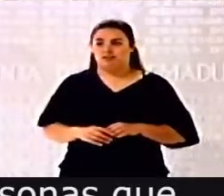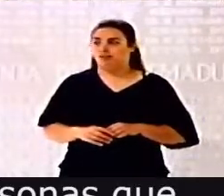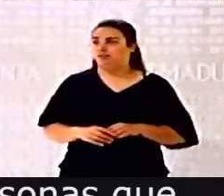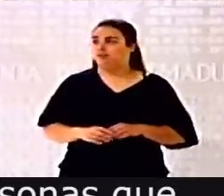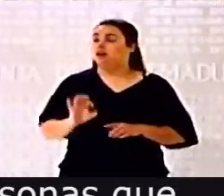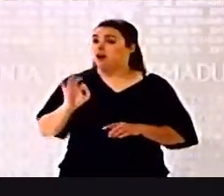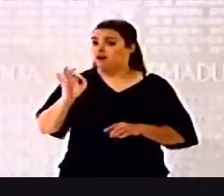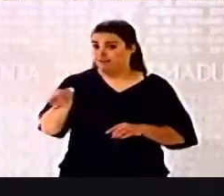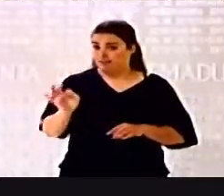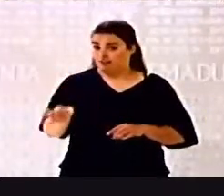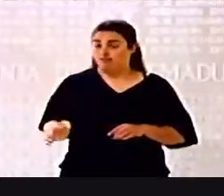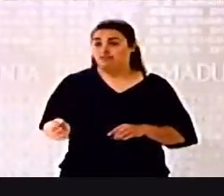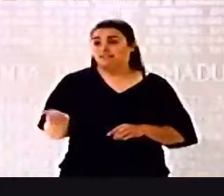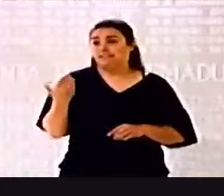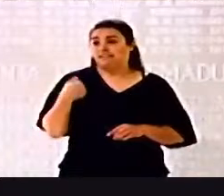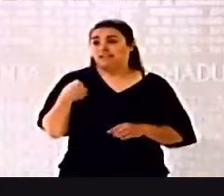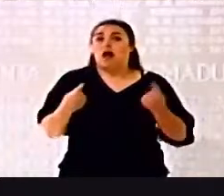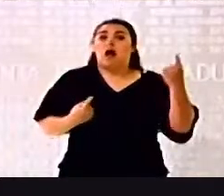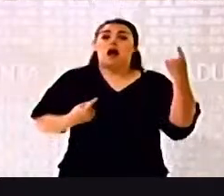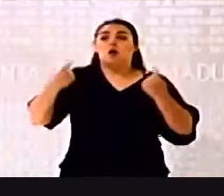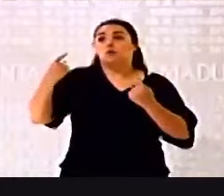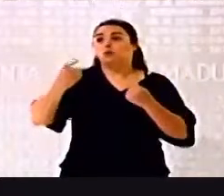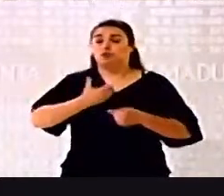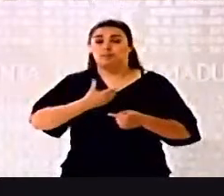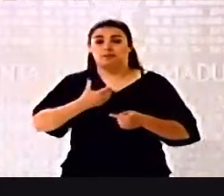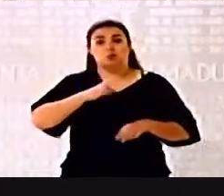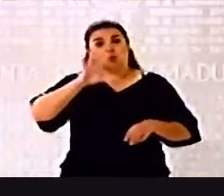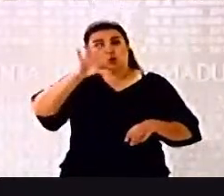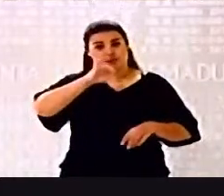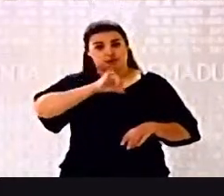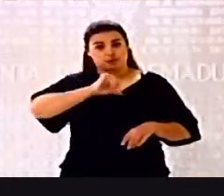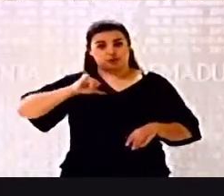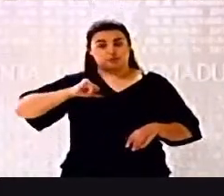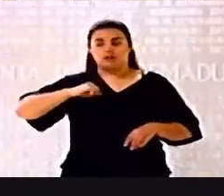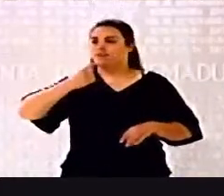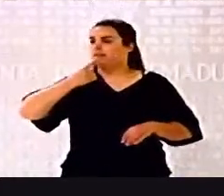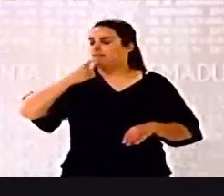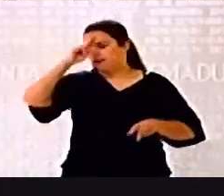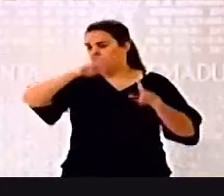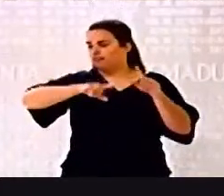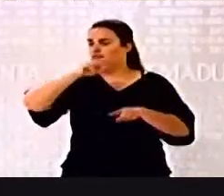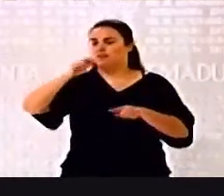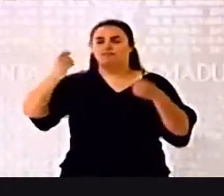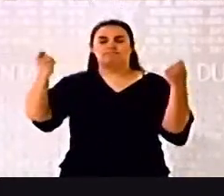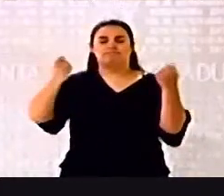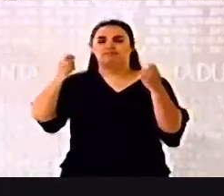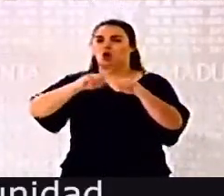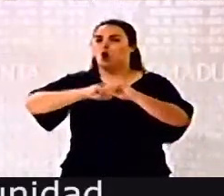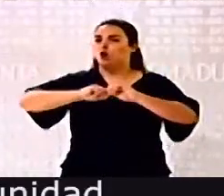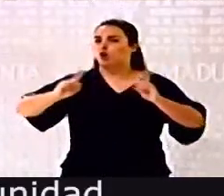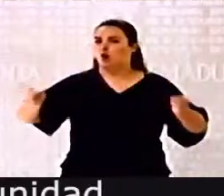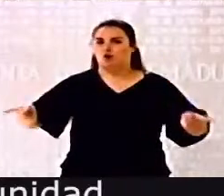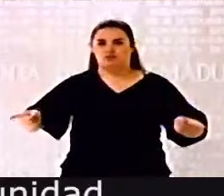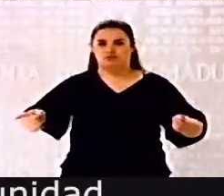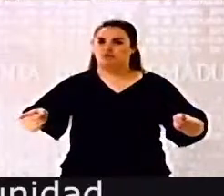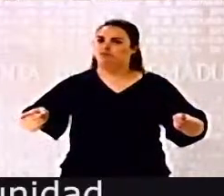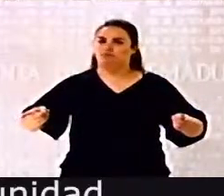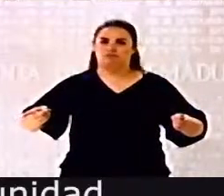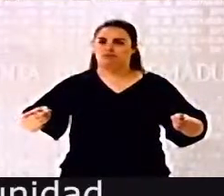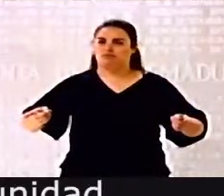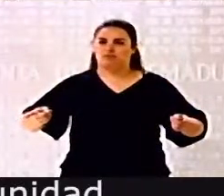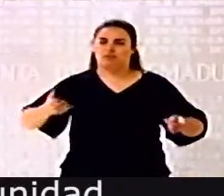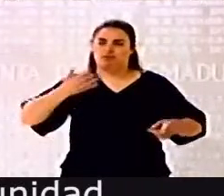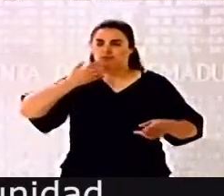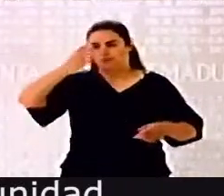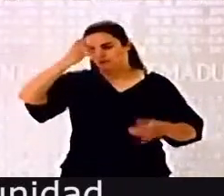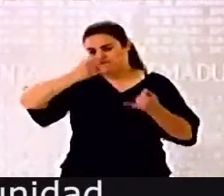Cierto que ya algunos ayuntamientos de nuestra comunidad autónoma han decidido no celebrar ferias